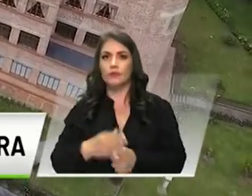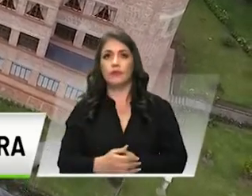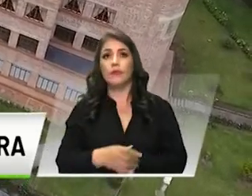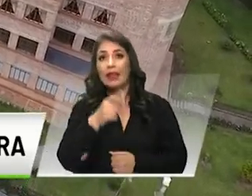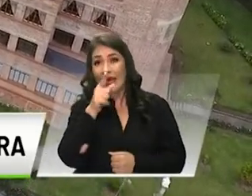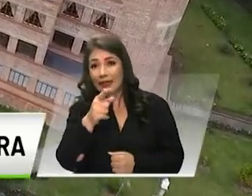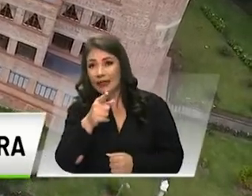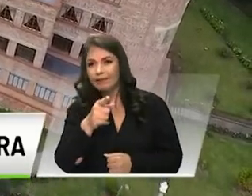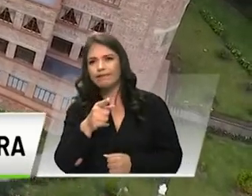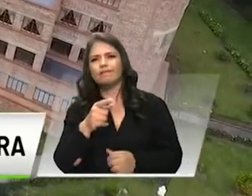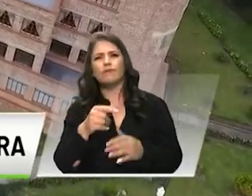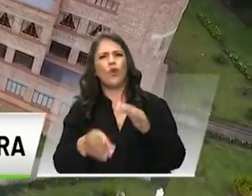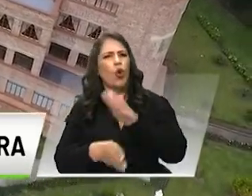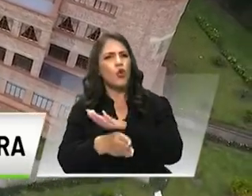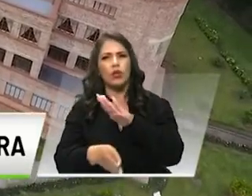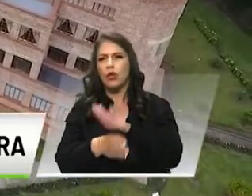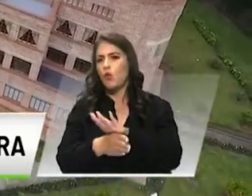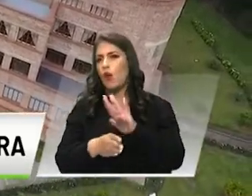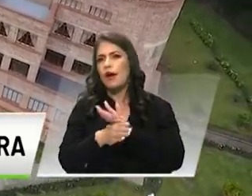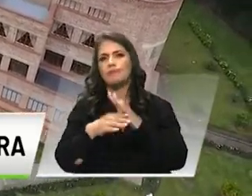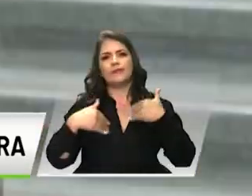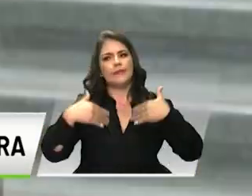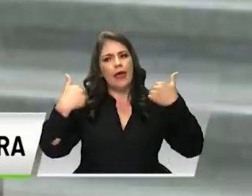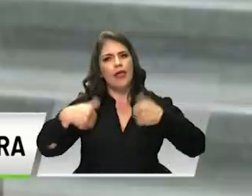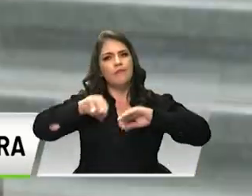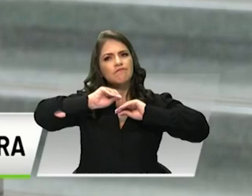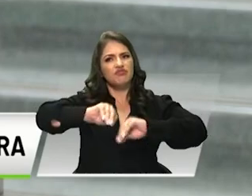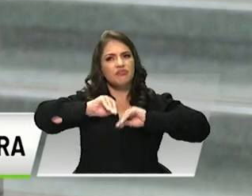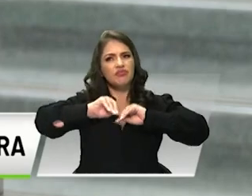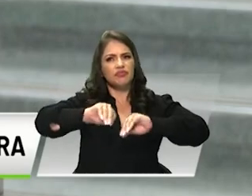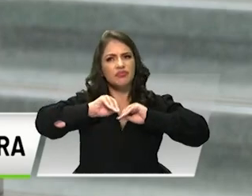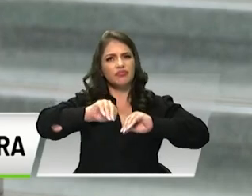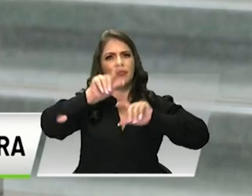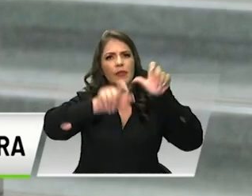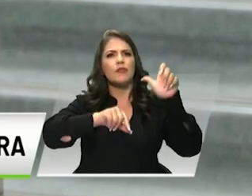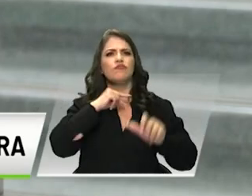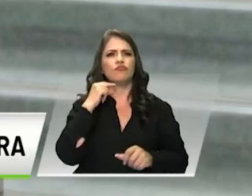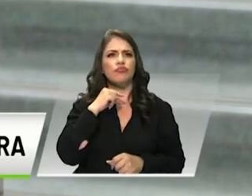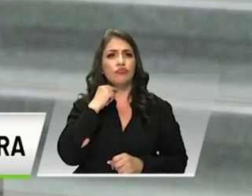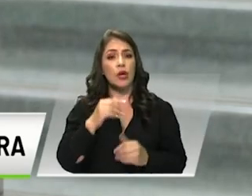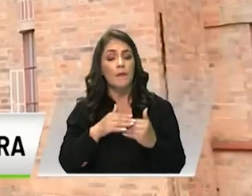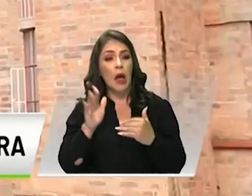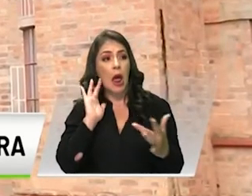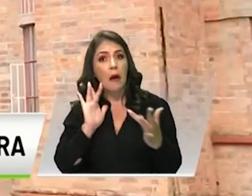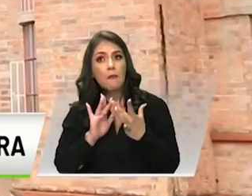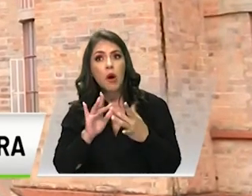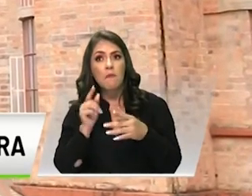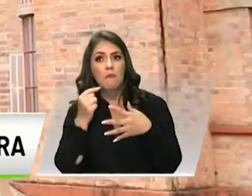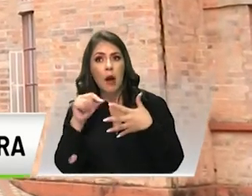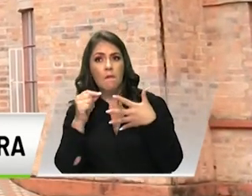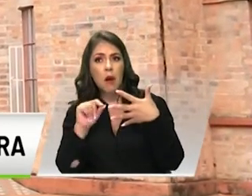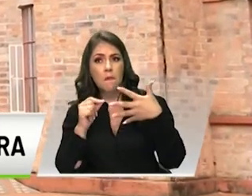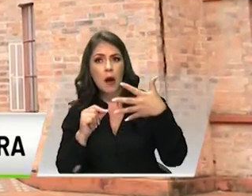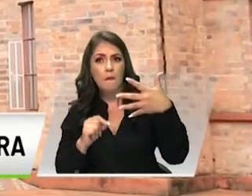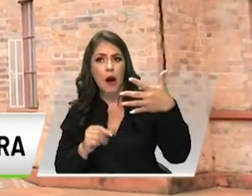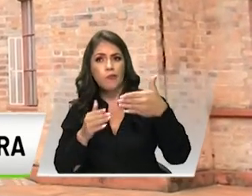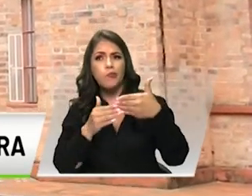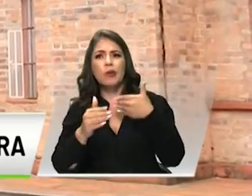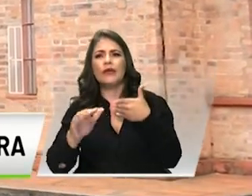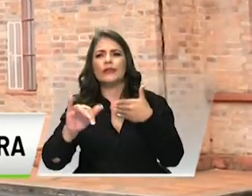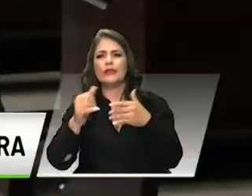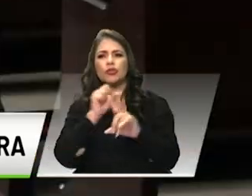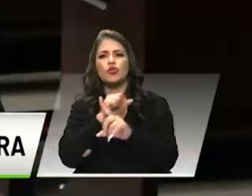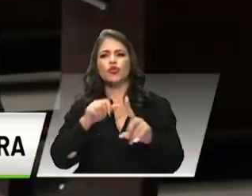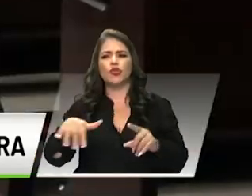con la misión de formar sacerdotes y misioneros que estén en sintonía con los grandes retos que para la Iglesia deparan las nuevas dinámicas